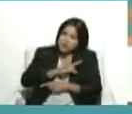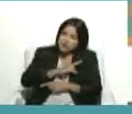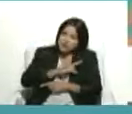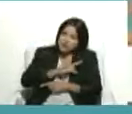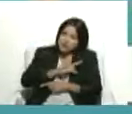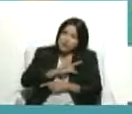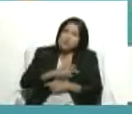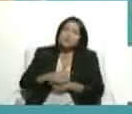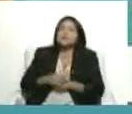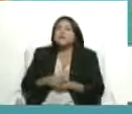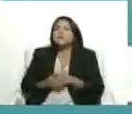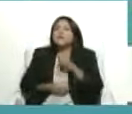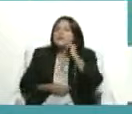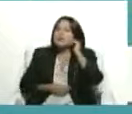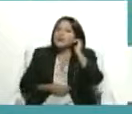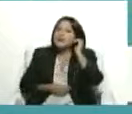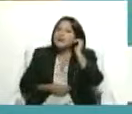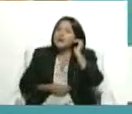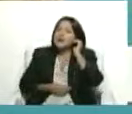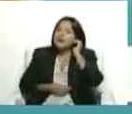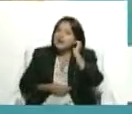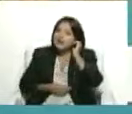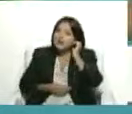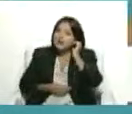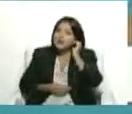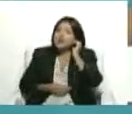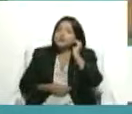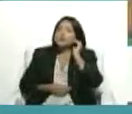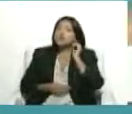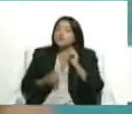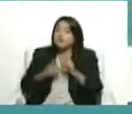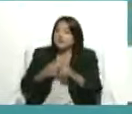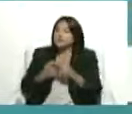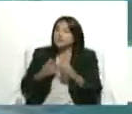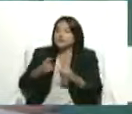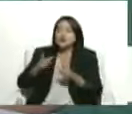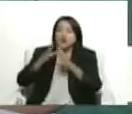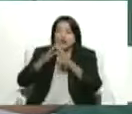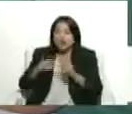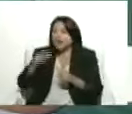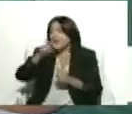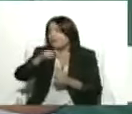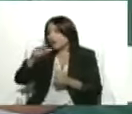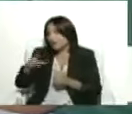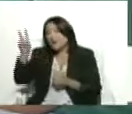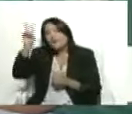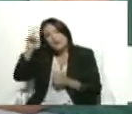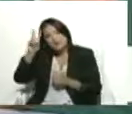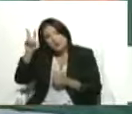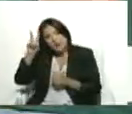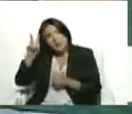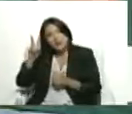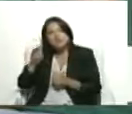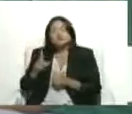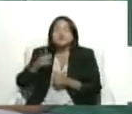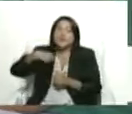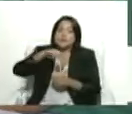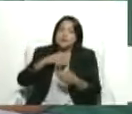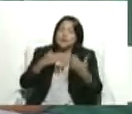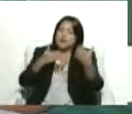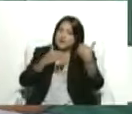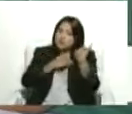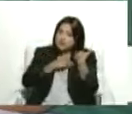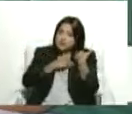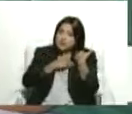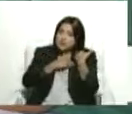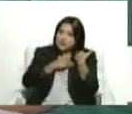culturales, sería egoísta de nuestra parte decirnos que somos nosotros. No, yo creo que todos los venezolanos y las venezolanas estamos asumiendo, o la mayoría de los venezolanos